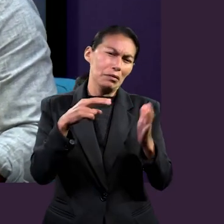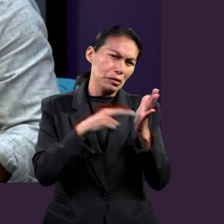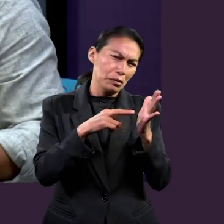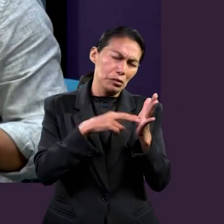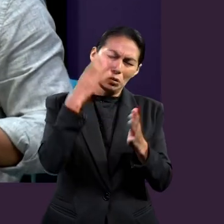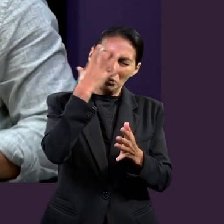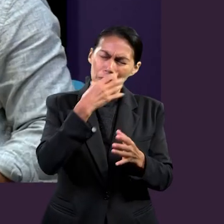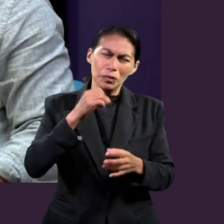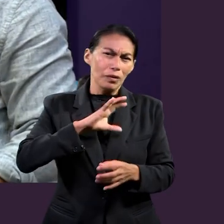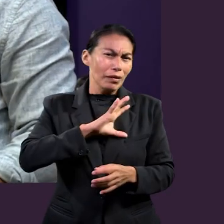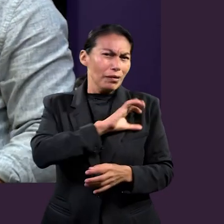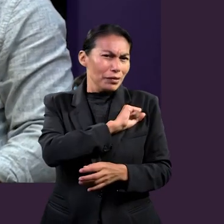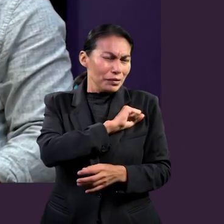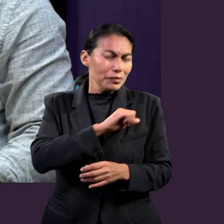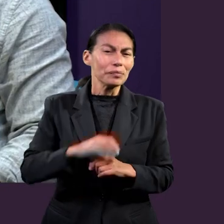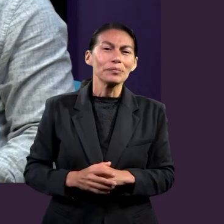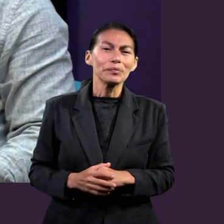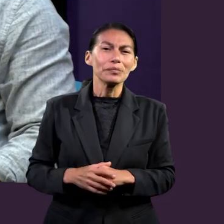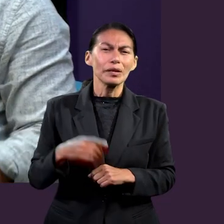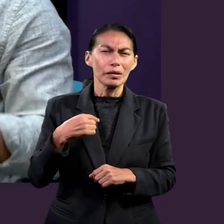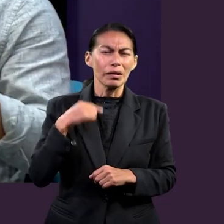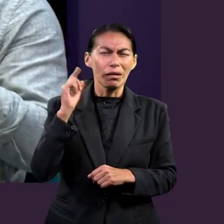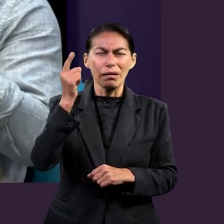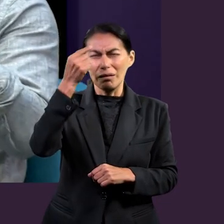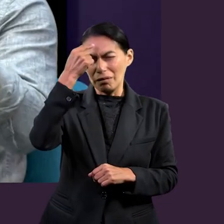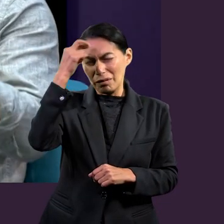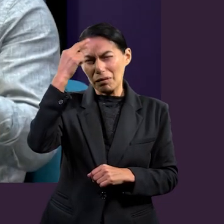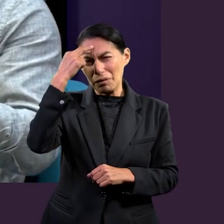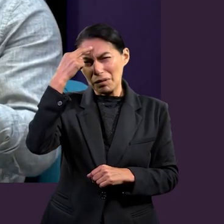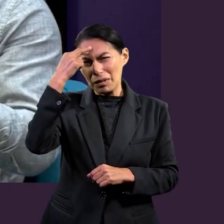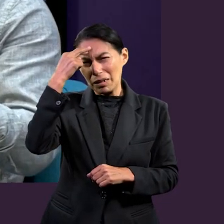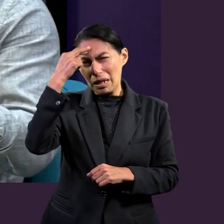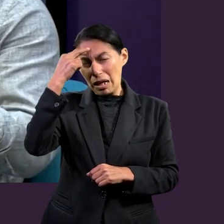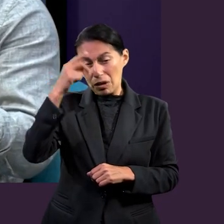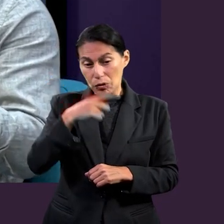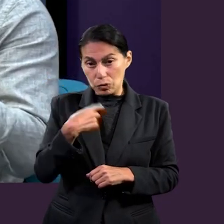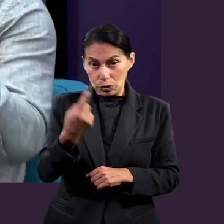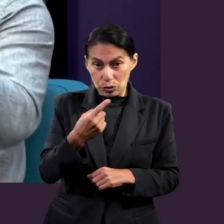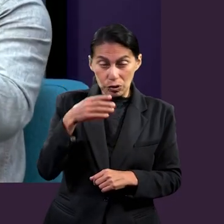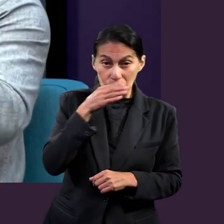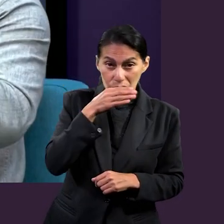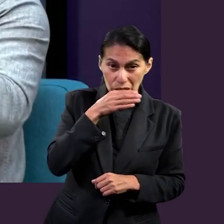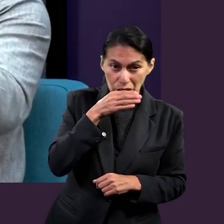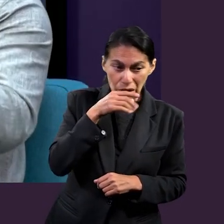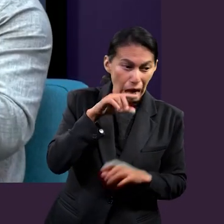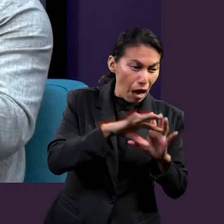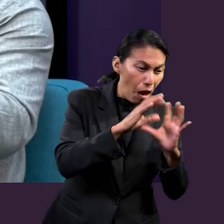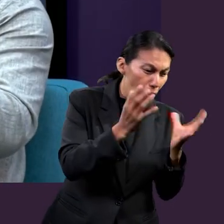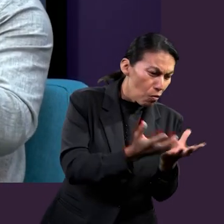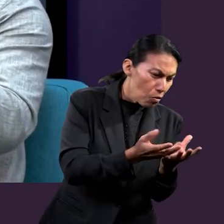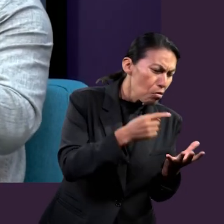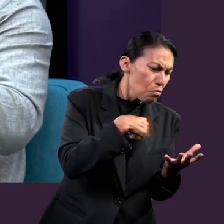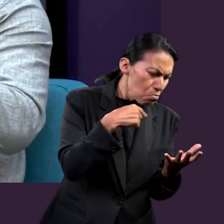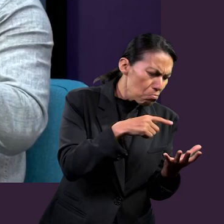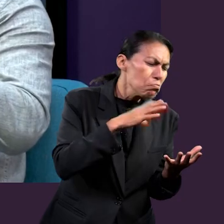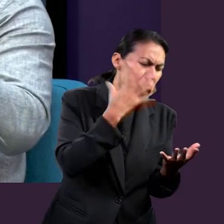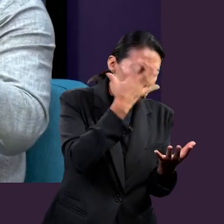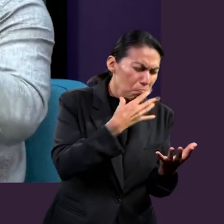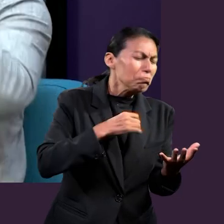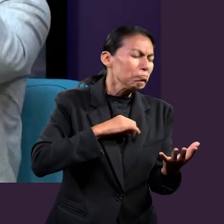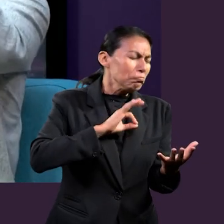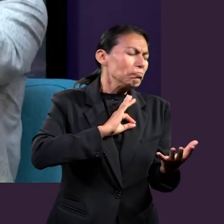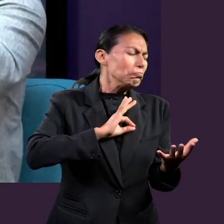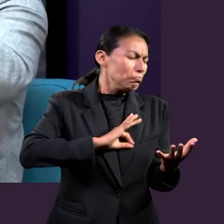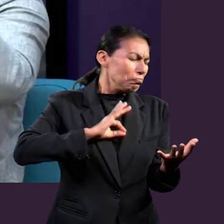favoritos porque me recuerda a lo que es un poco la vida del cristiano. No es conformarse a lo de este mundo. La vida del cristiano